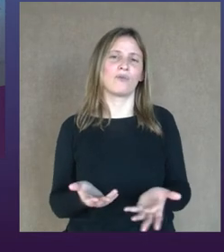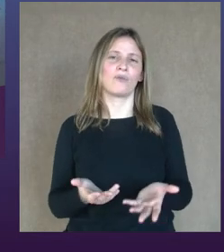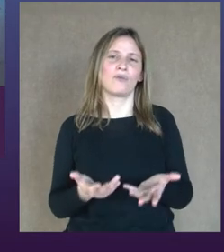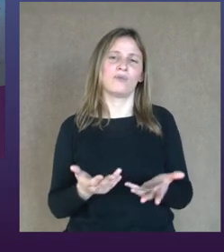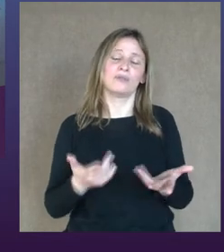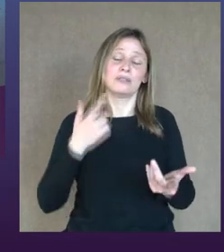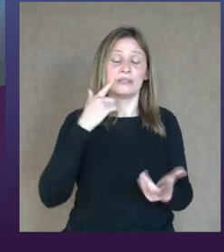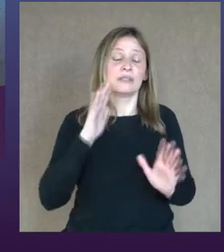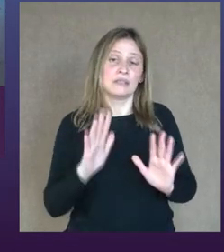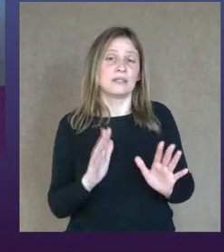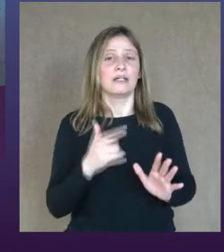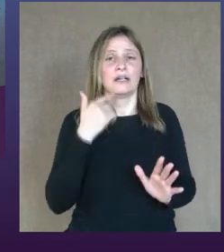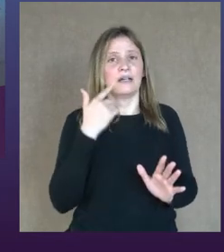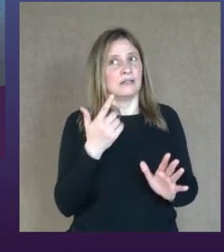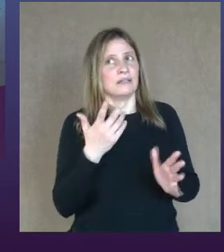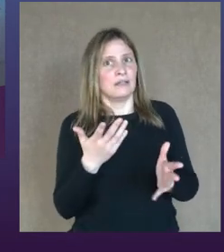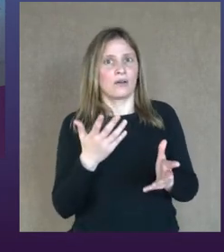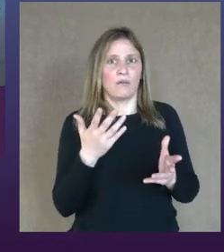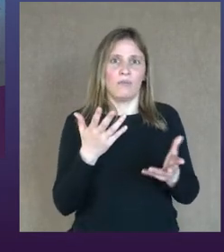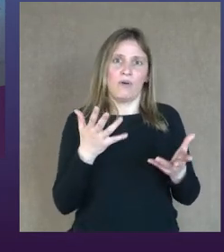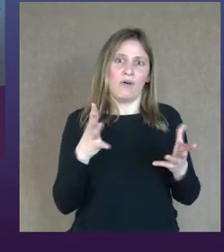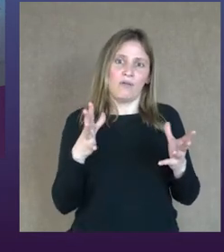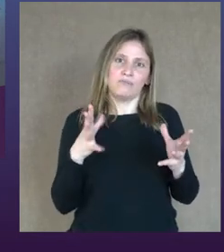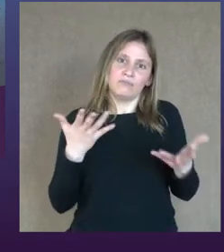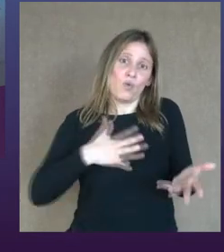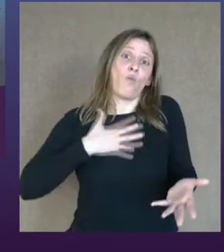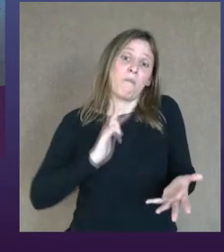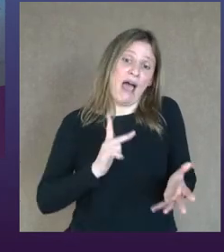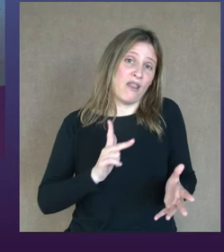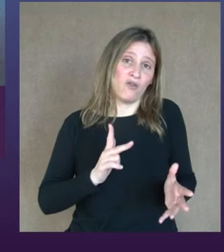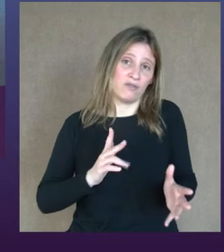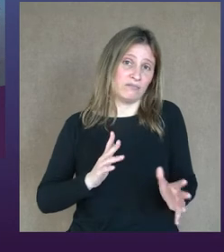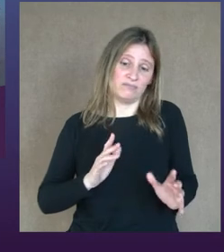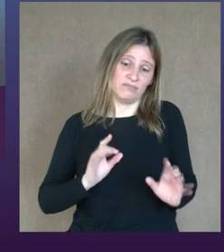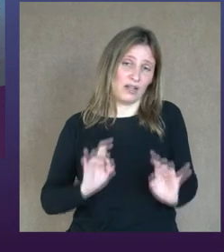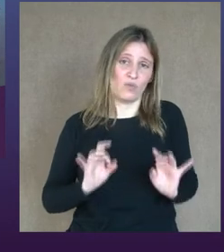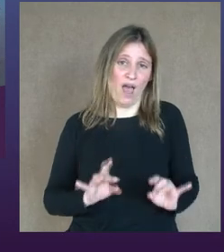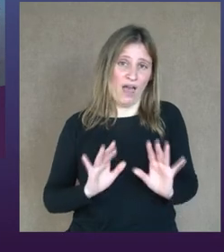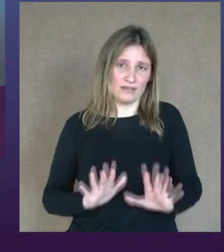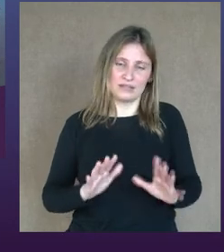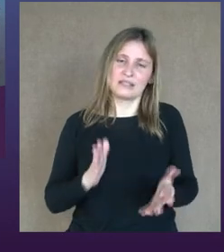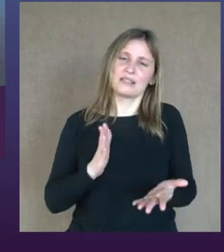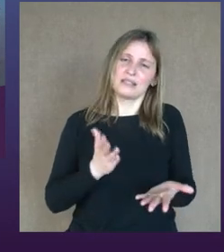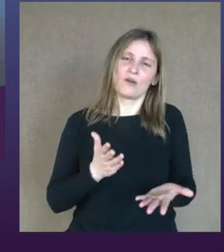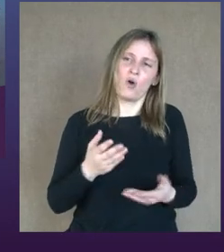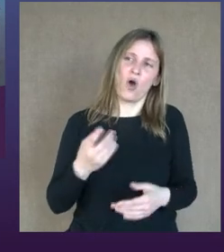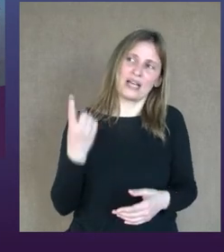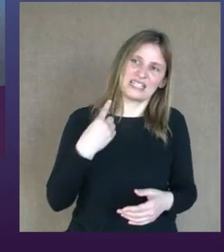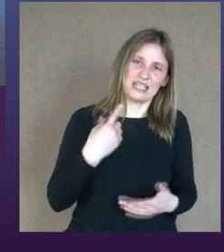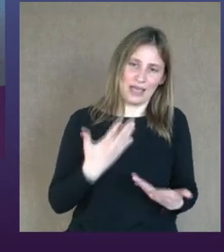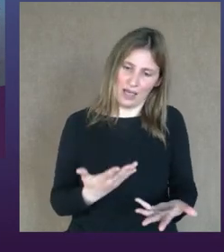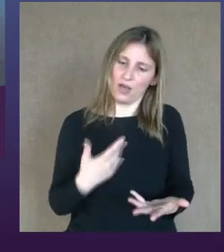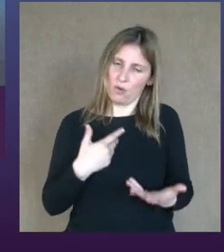Pero bueno, es una combinación bastante humana y bueno, donde nos exige, como decíamos hoy, una